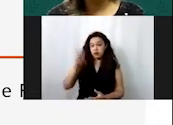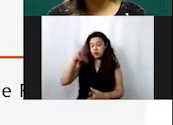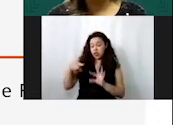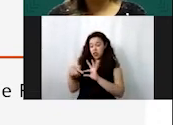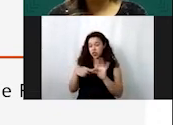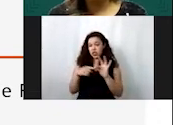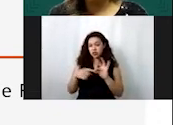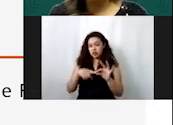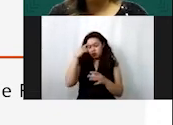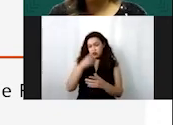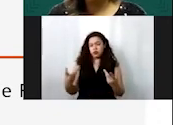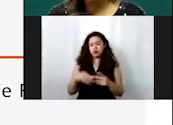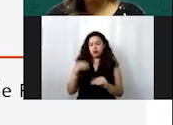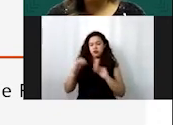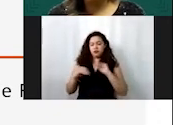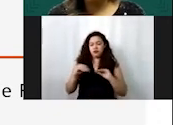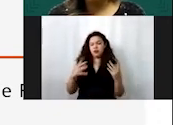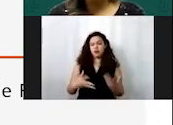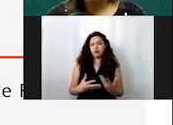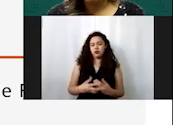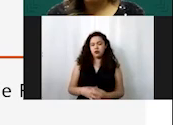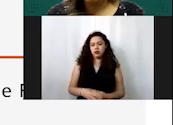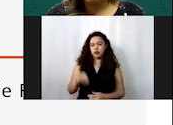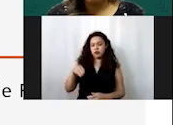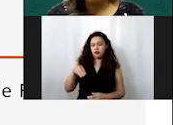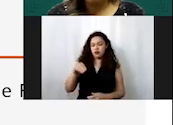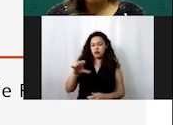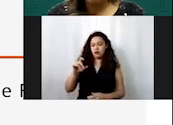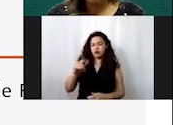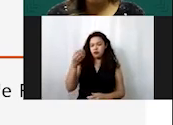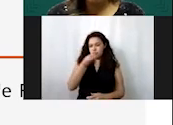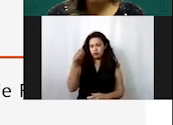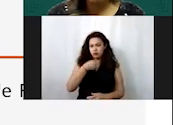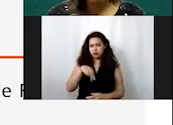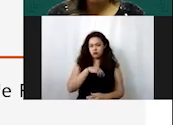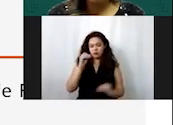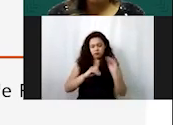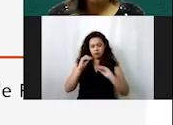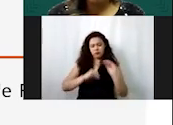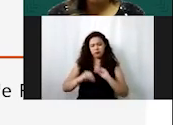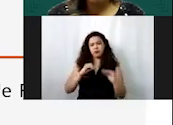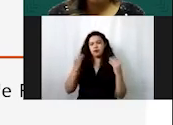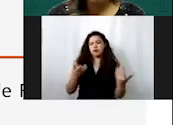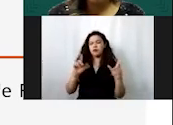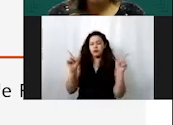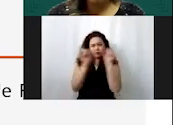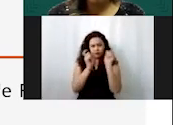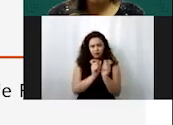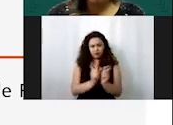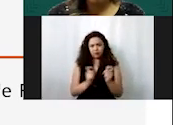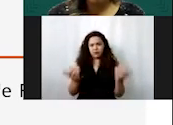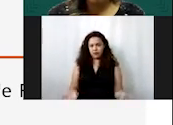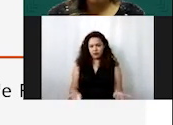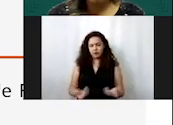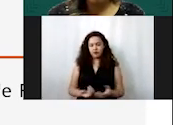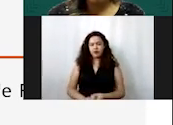elaborar procedimientos, para elaborar manuales de organización, y nosotros lo que hicimos fue pues un resumen, ¿no? de todos